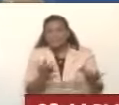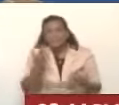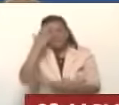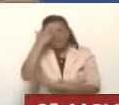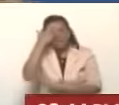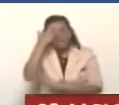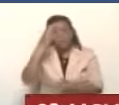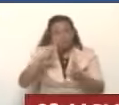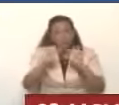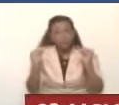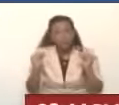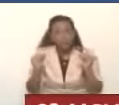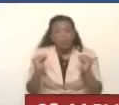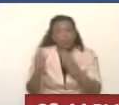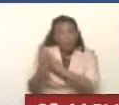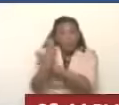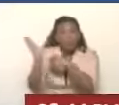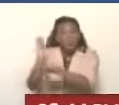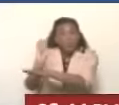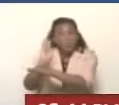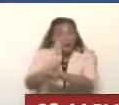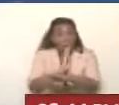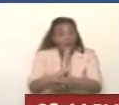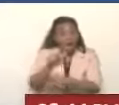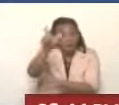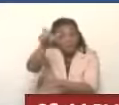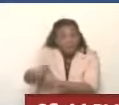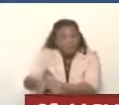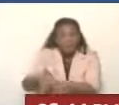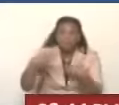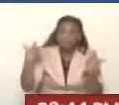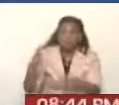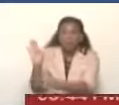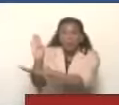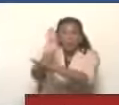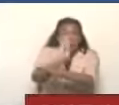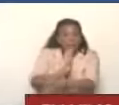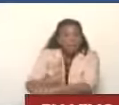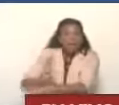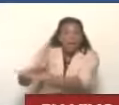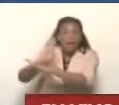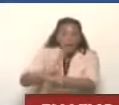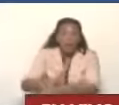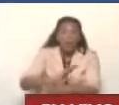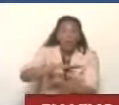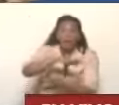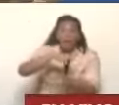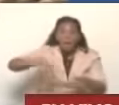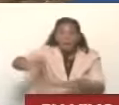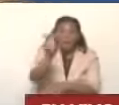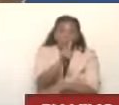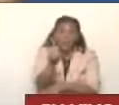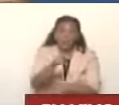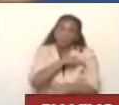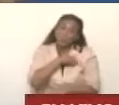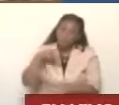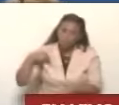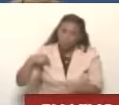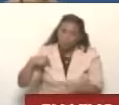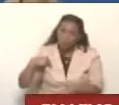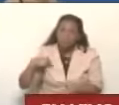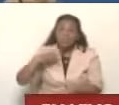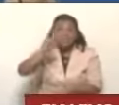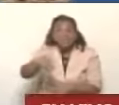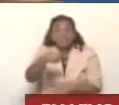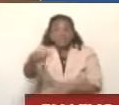Sabemos todos que tenemos que cuidarlo grandemente en el territorio, pero nosotros por sí o